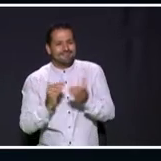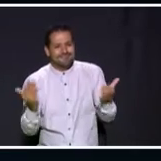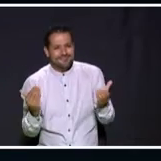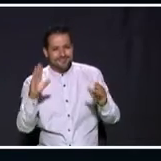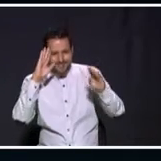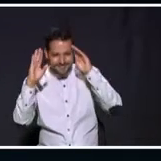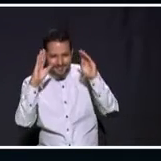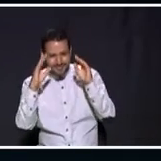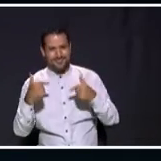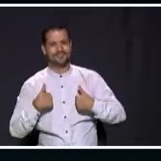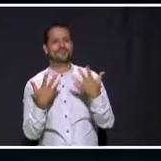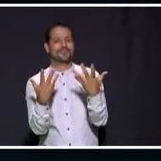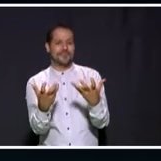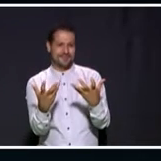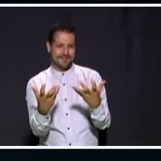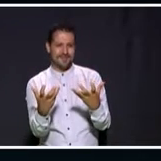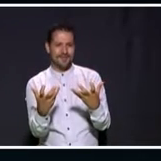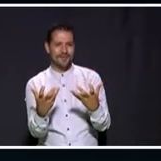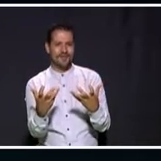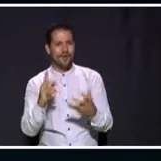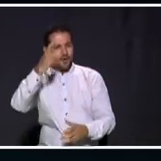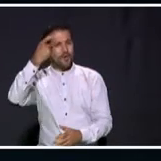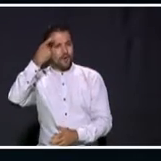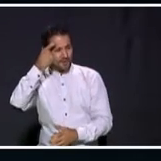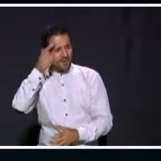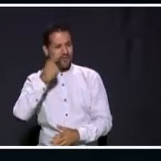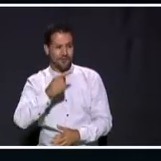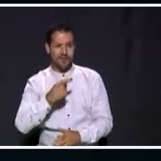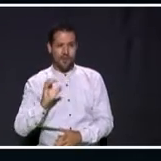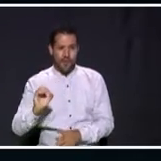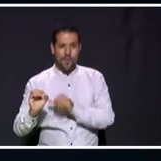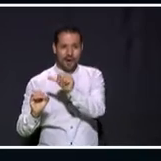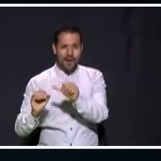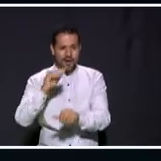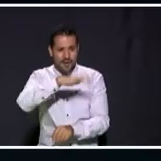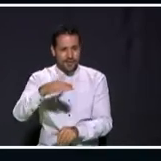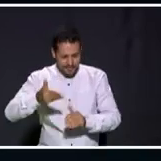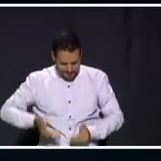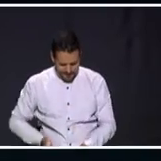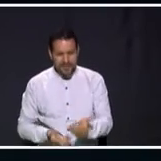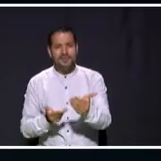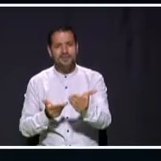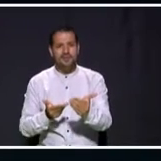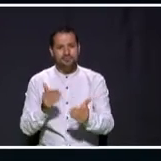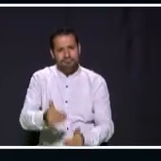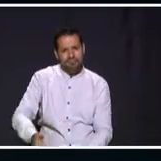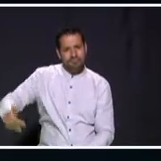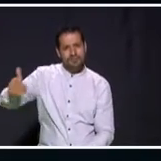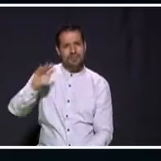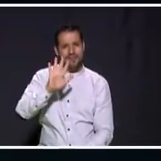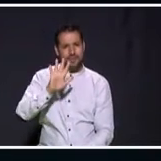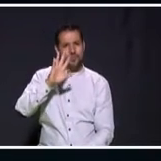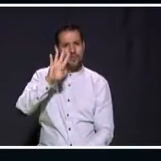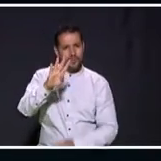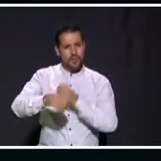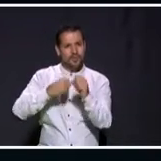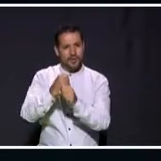el gobernador de todas y todos los antioqueños nací en medellín hace 54 años soy papá de un niño de 5